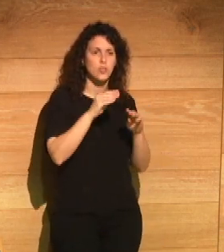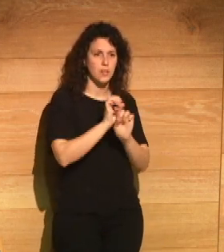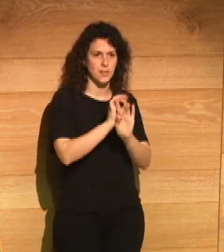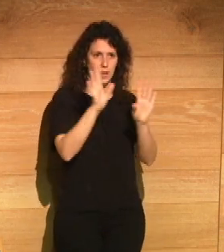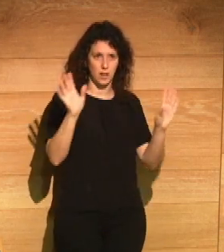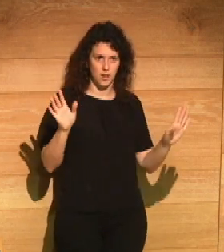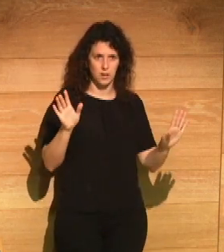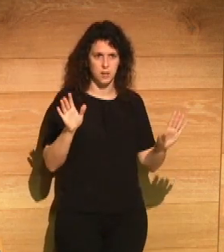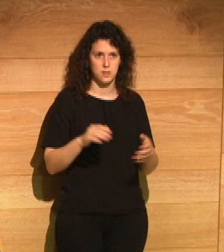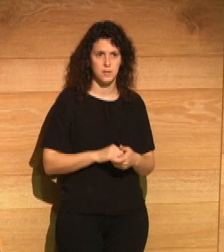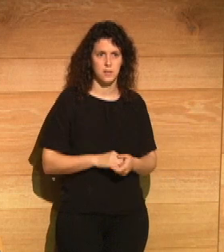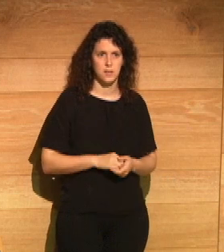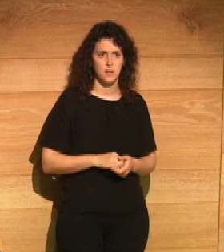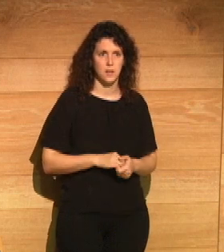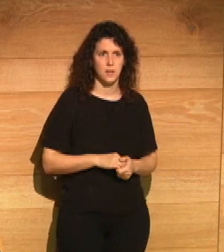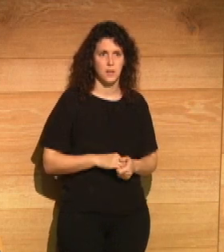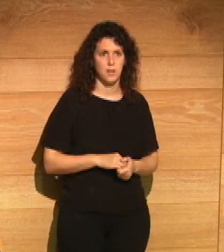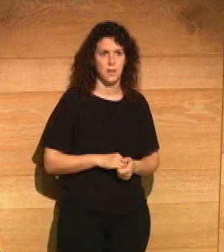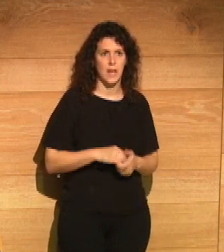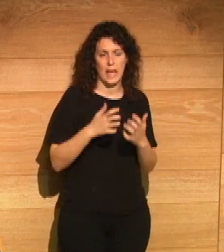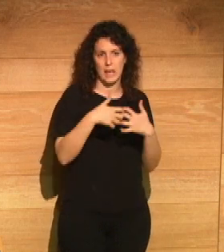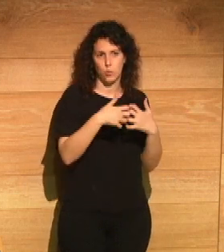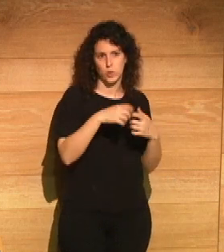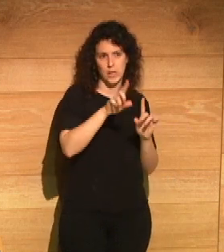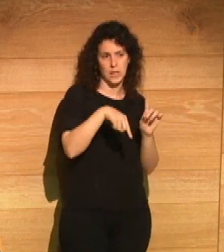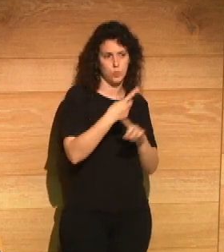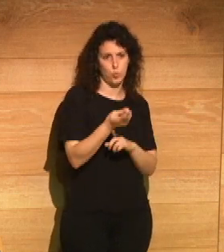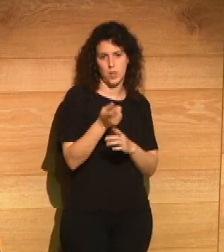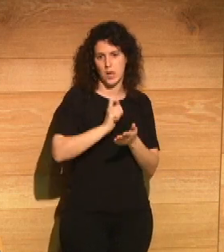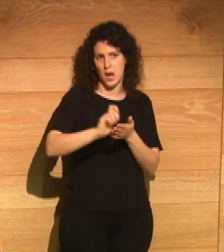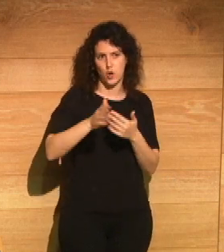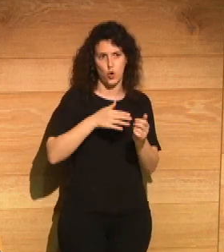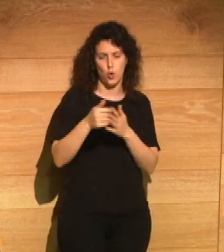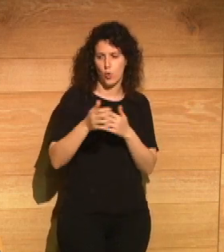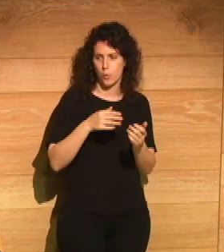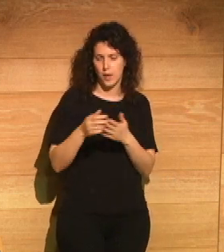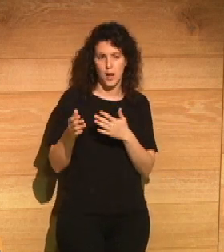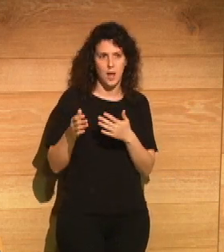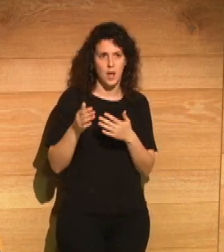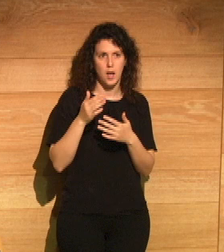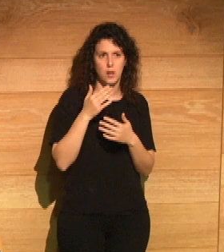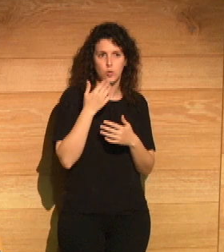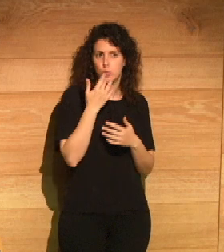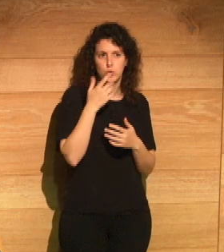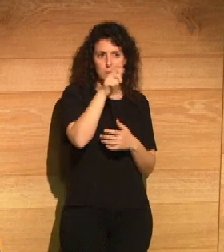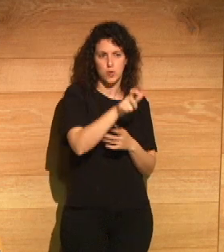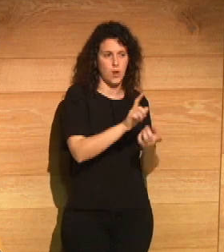clara, la ejecutan y después, bueno, la novela es un monstruo que va cambiando.